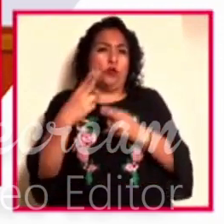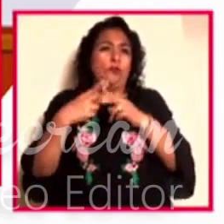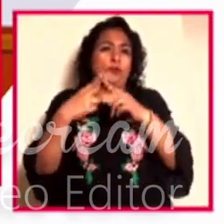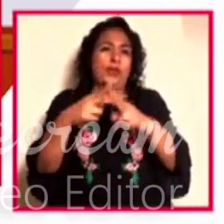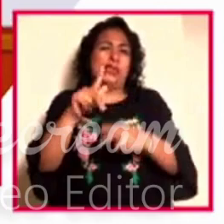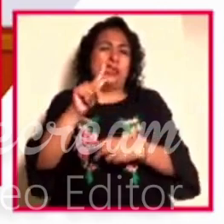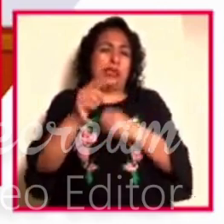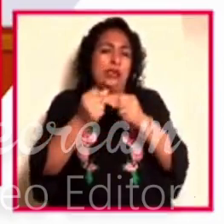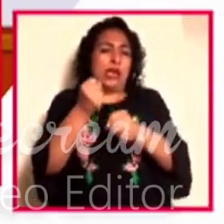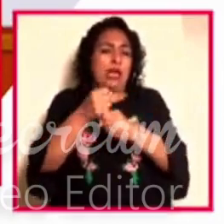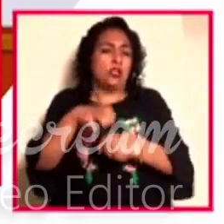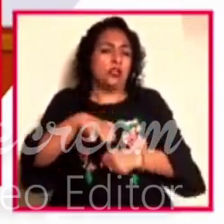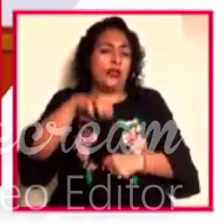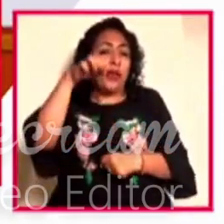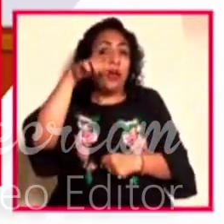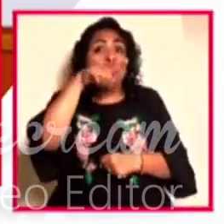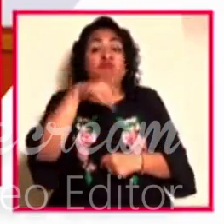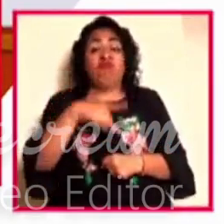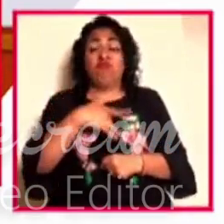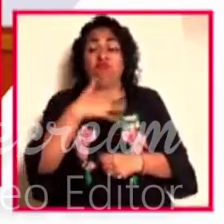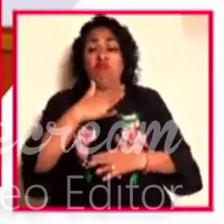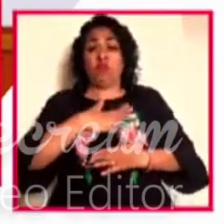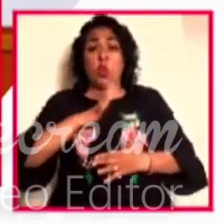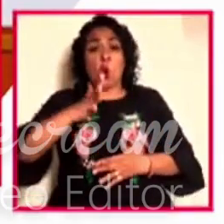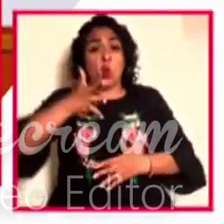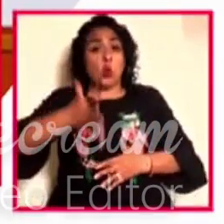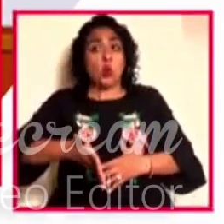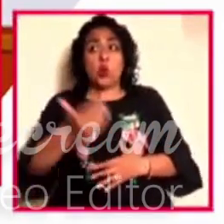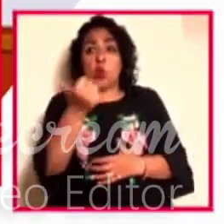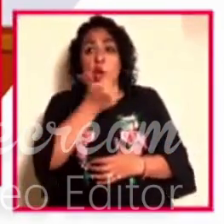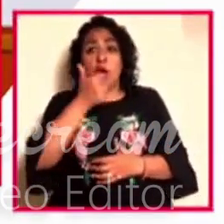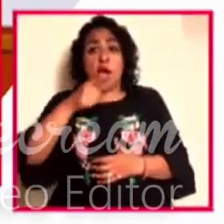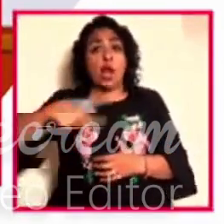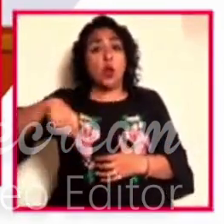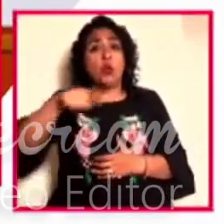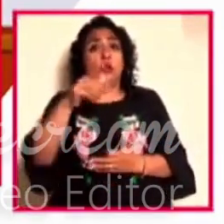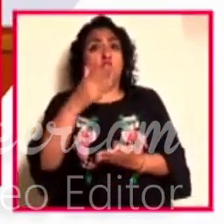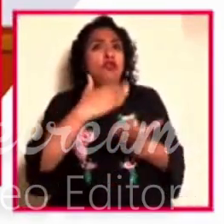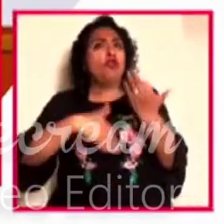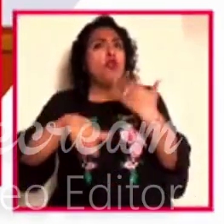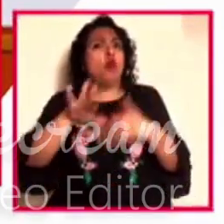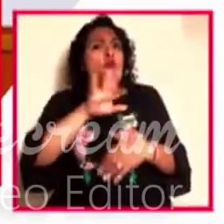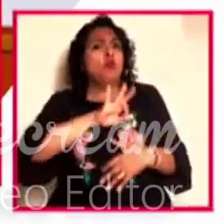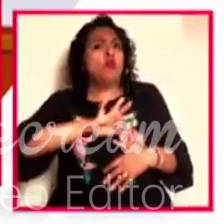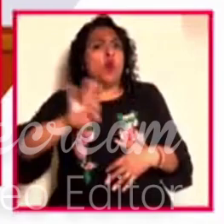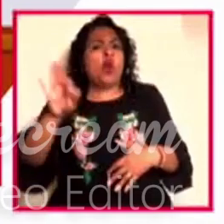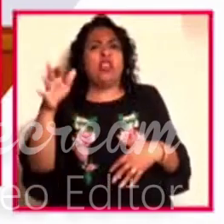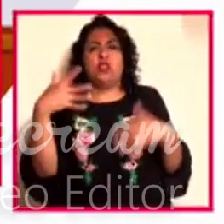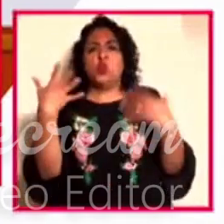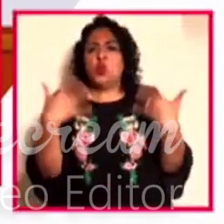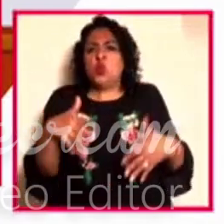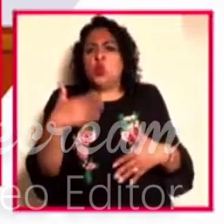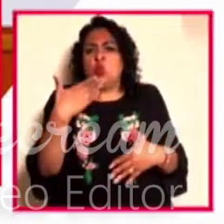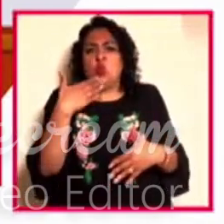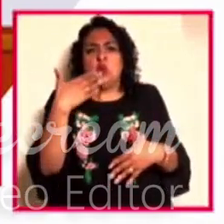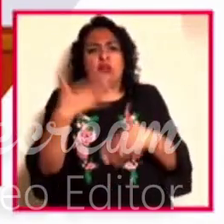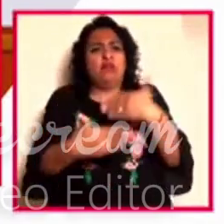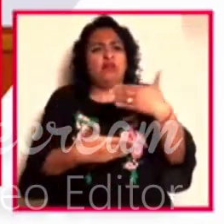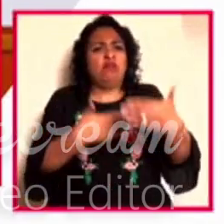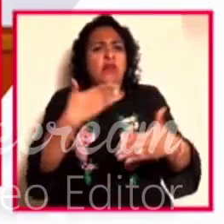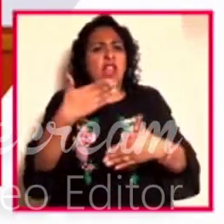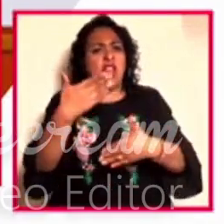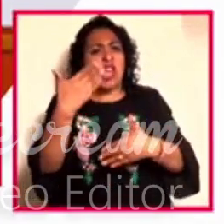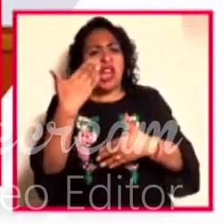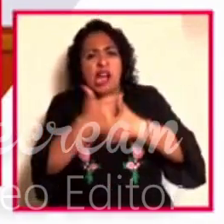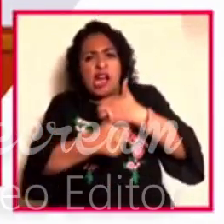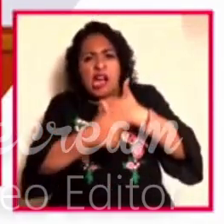años, afirmó sentirse orgulloso de sus alumnos. Todos ellos han podido realizar una espléndida carrera, una espléndida actividad